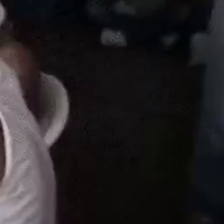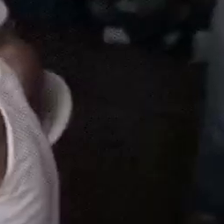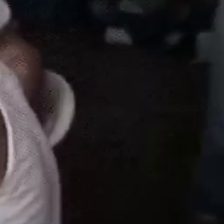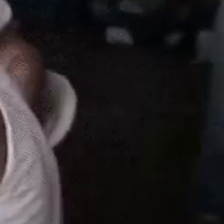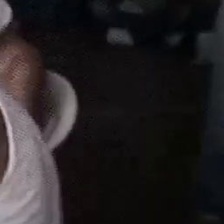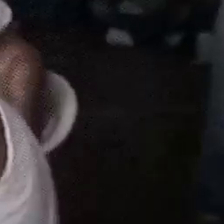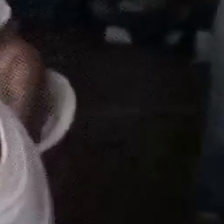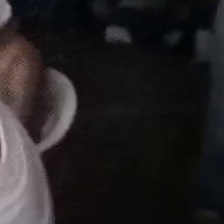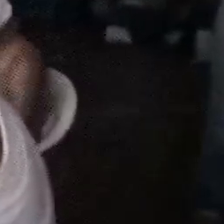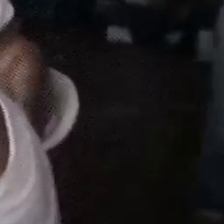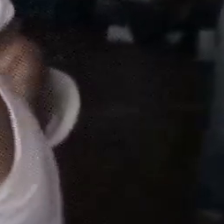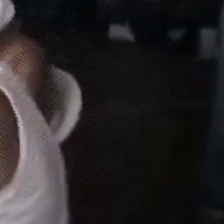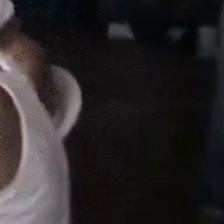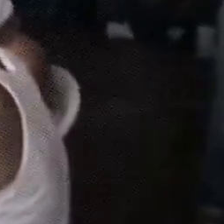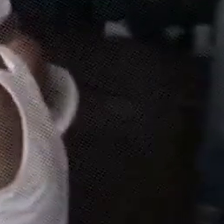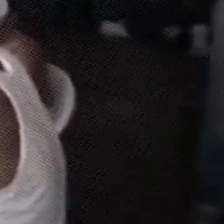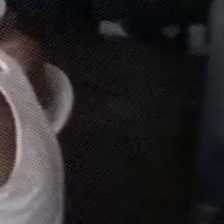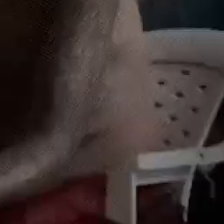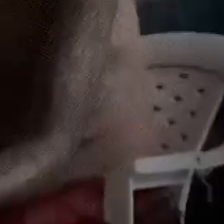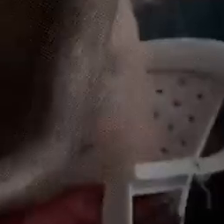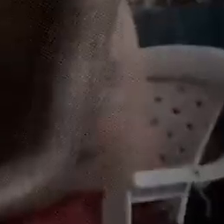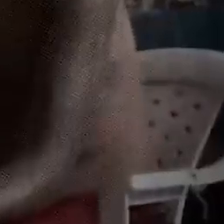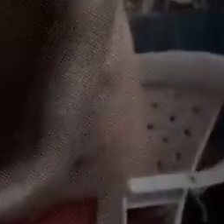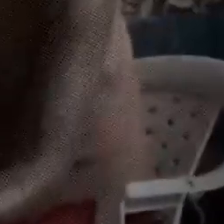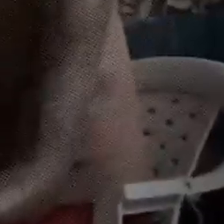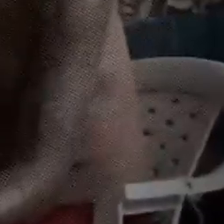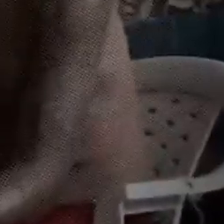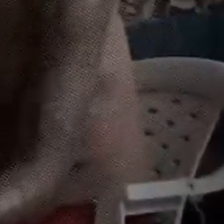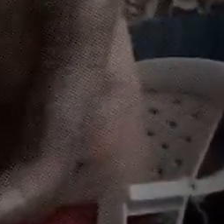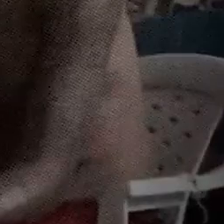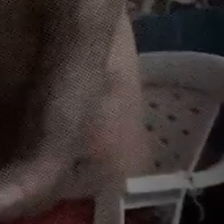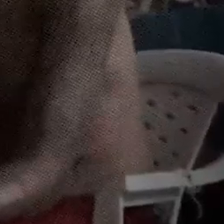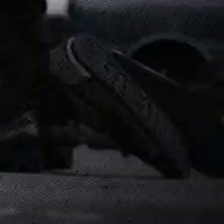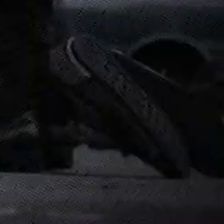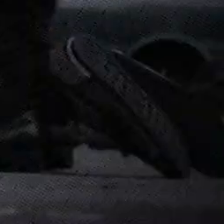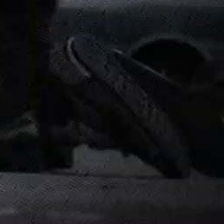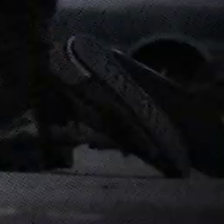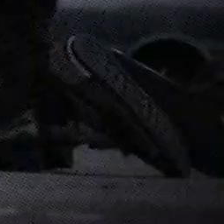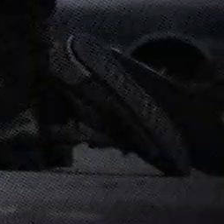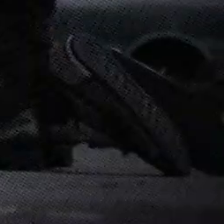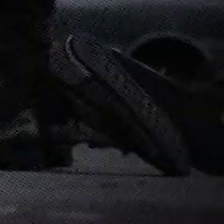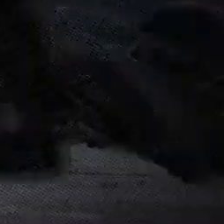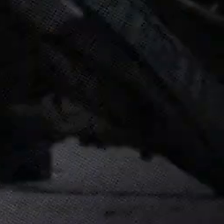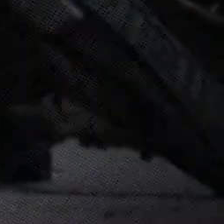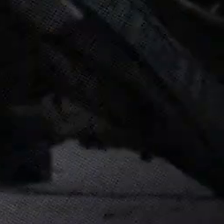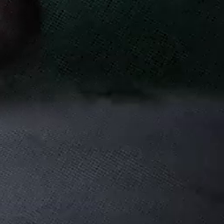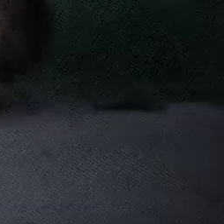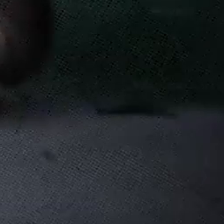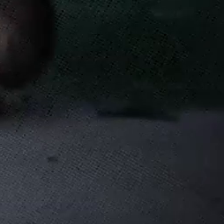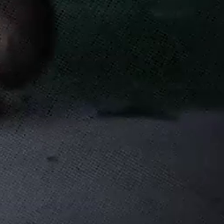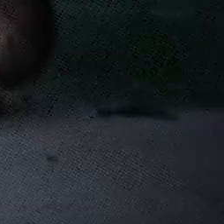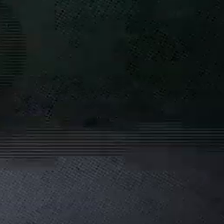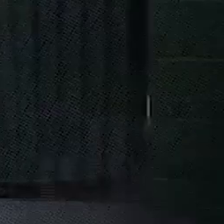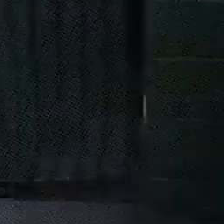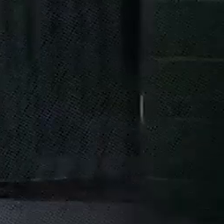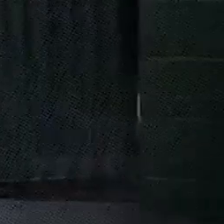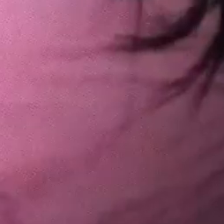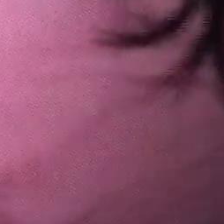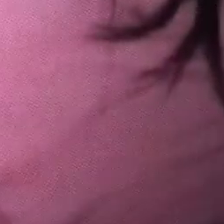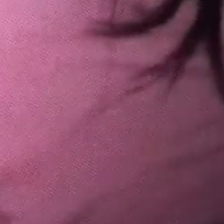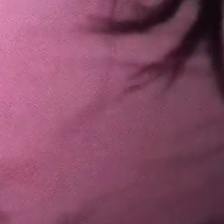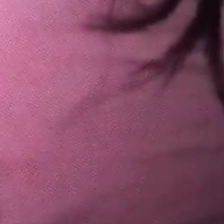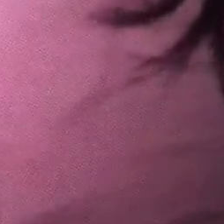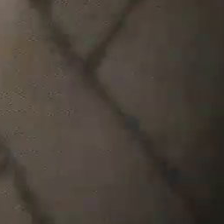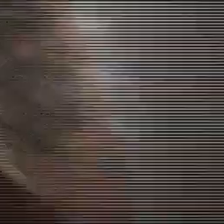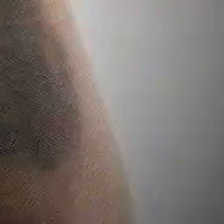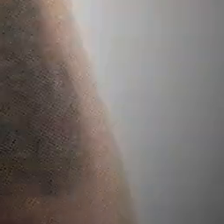esos muchachos que andan buscando sentirse parte de algo, las maras les brindan una oportunidad que habrán de pagar con sufrimiento